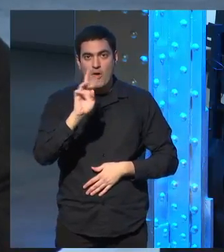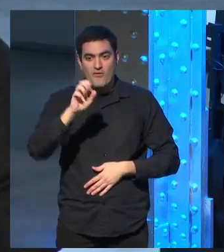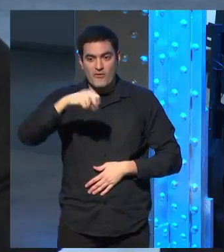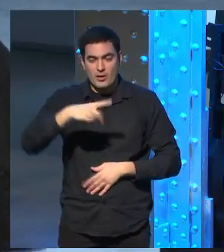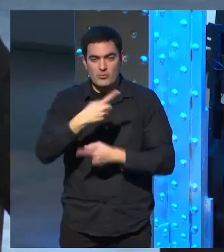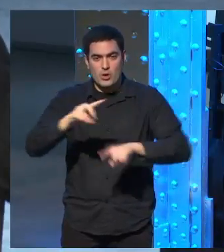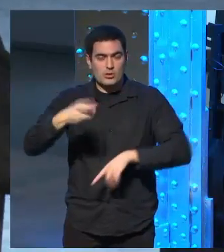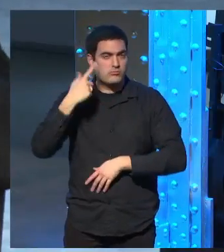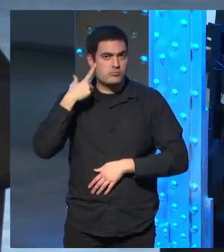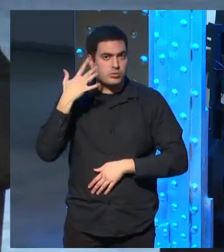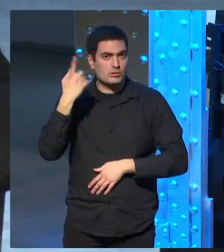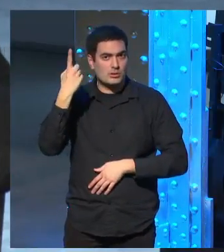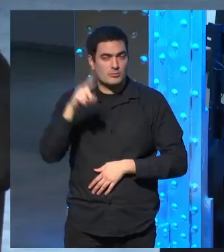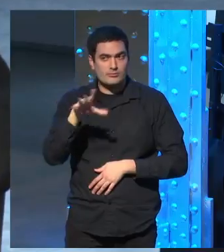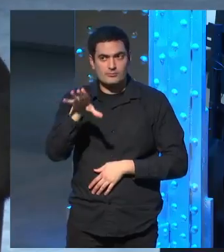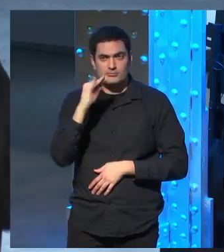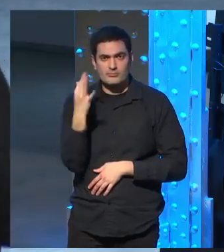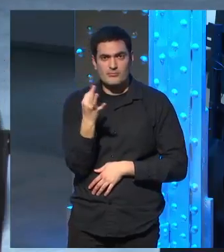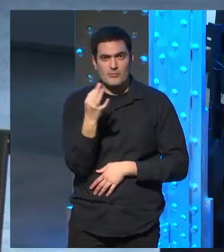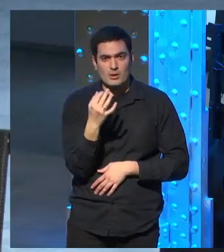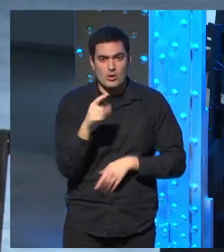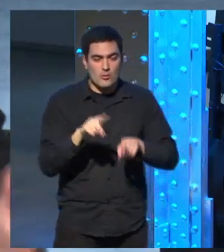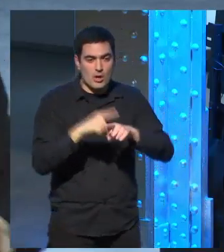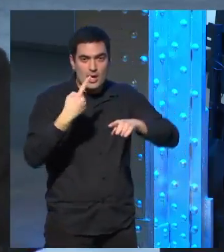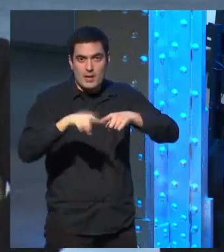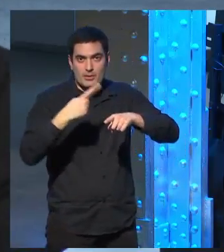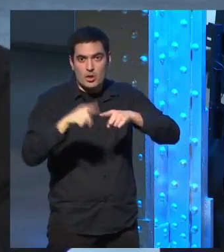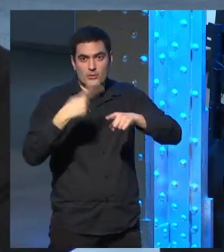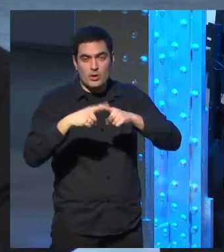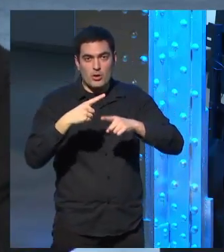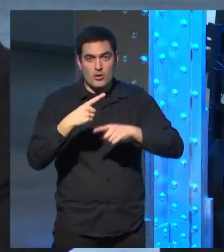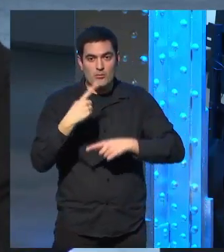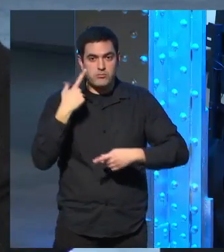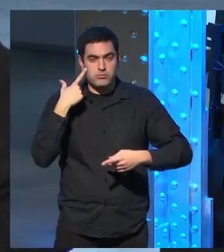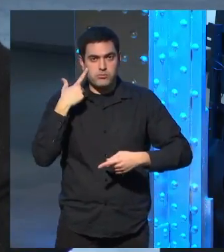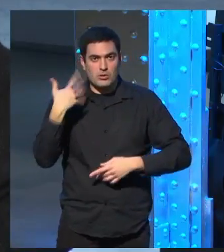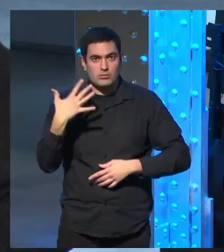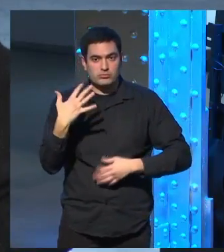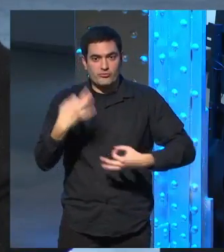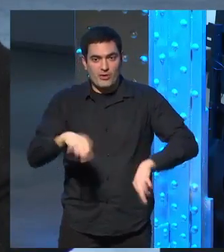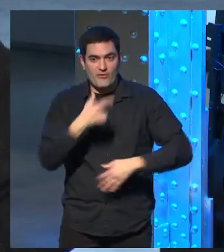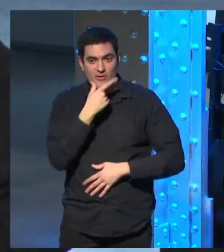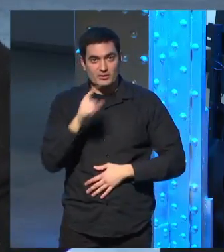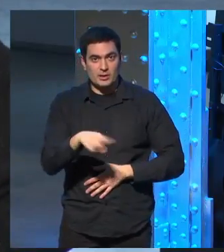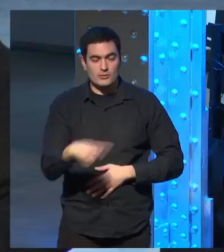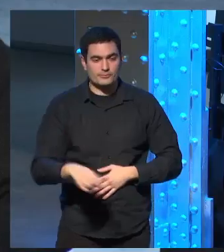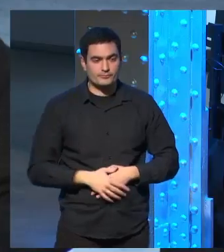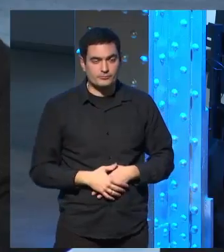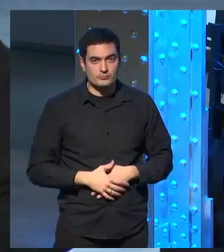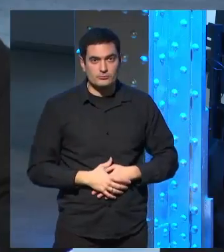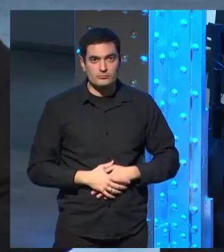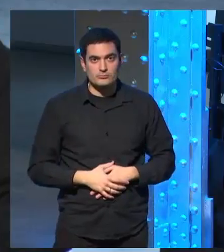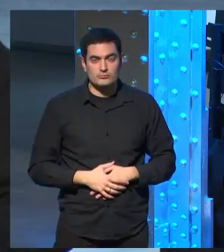compositores, ¿no? El folclore entendido pues eso, como elementos populares y fáciles, ¿no? El